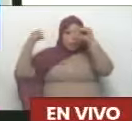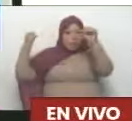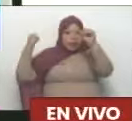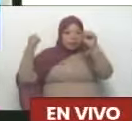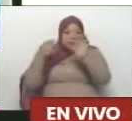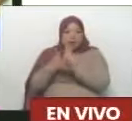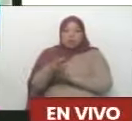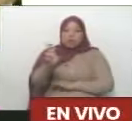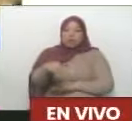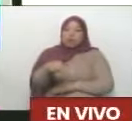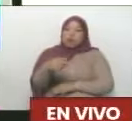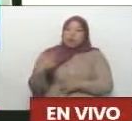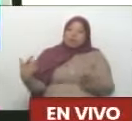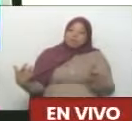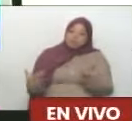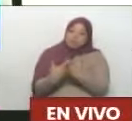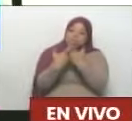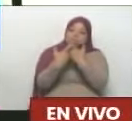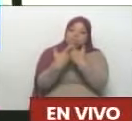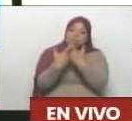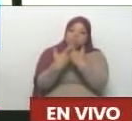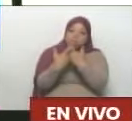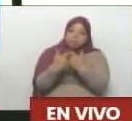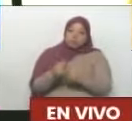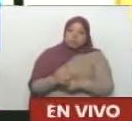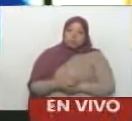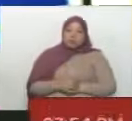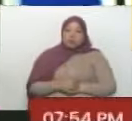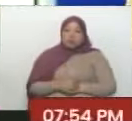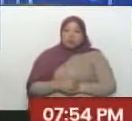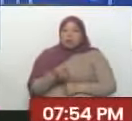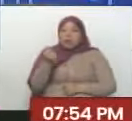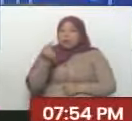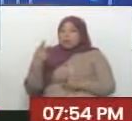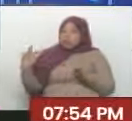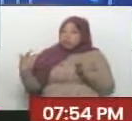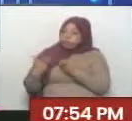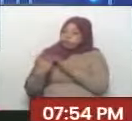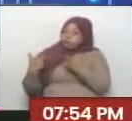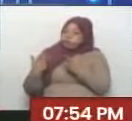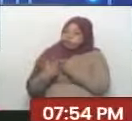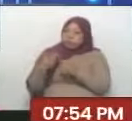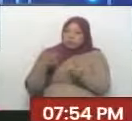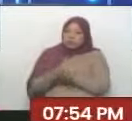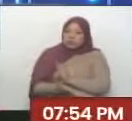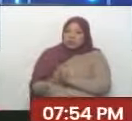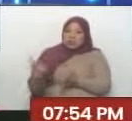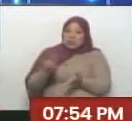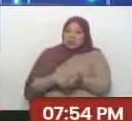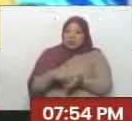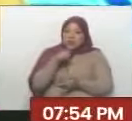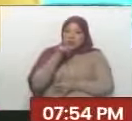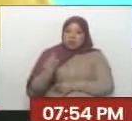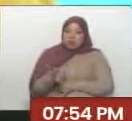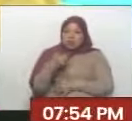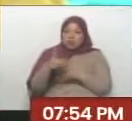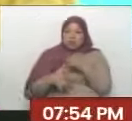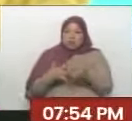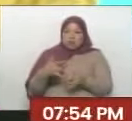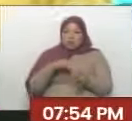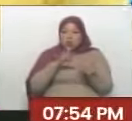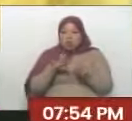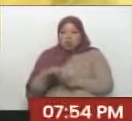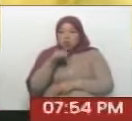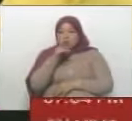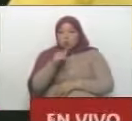nos lleven al terreno de la guerra. Sí, como la guerra es un hecho económico, por eso es que siempre está en primera fila. Vámonos